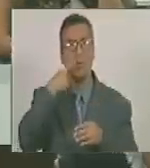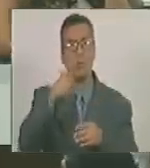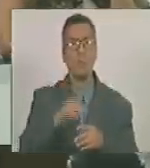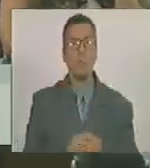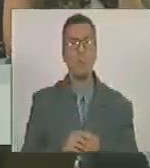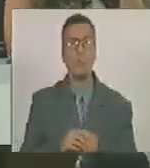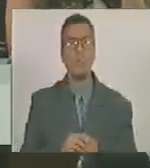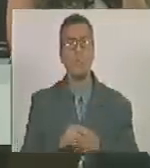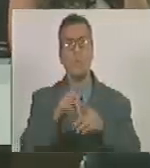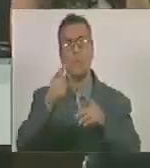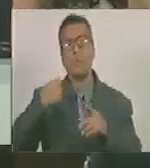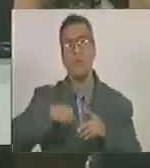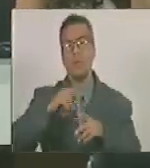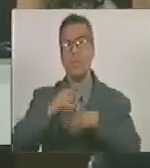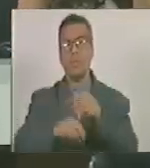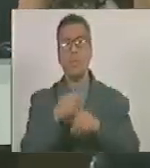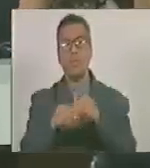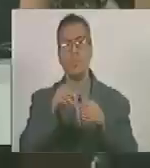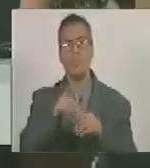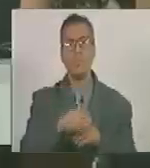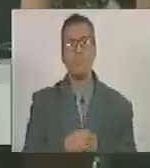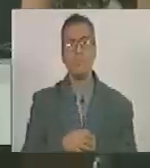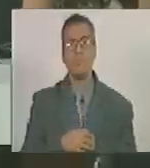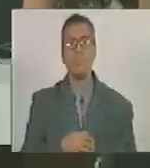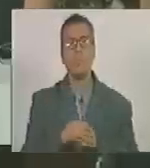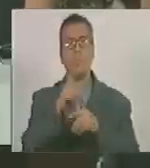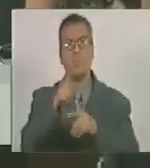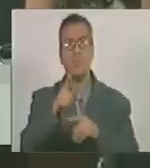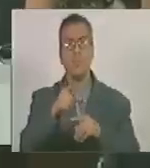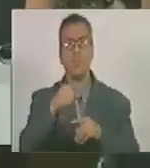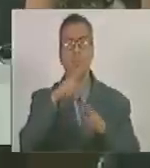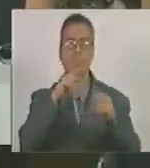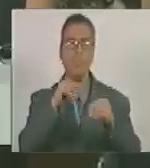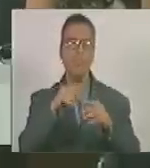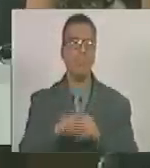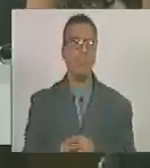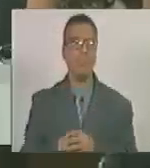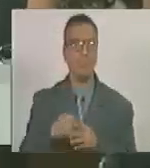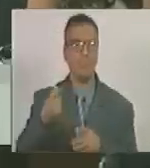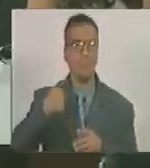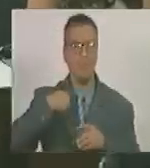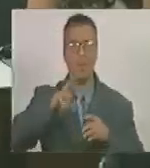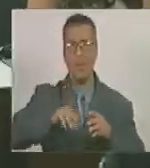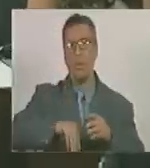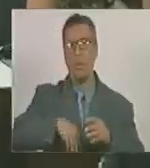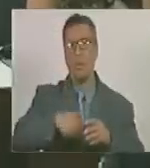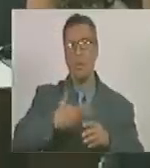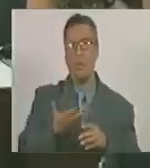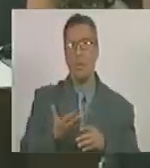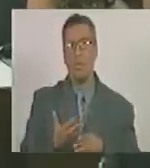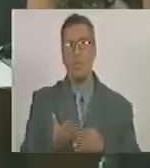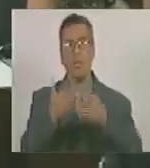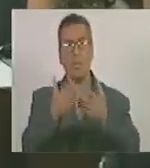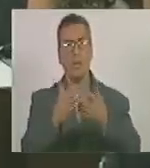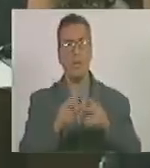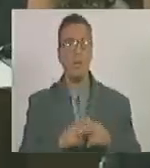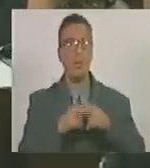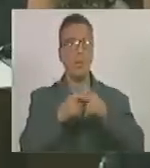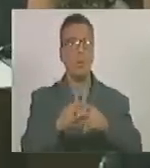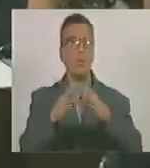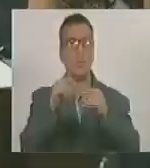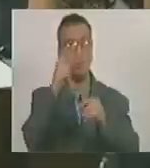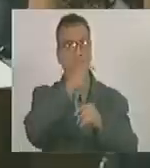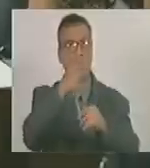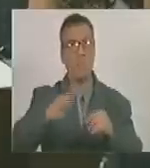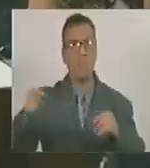artes tienen que ser ese lenguaje que tenga la capacidad de vertebrar la voluntad de los pueblos